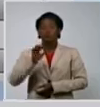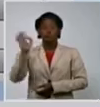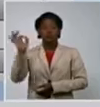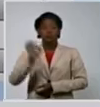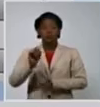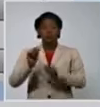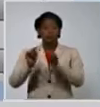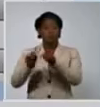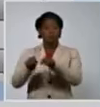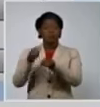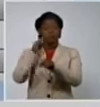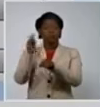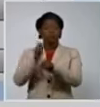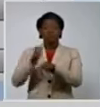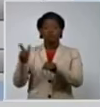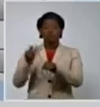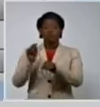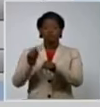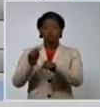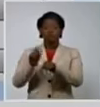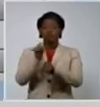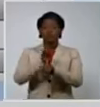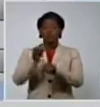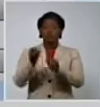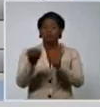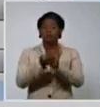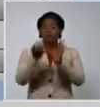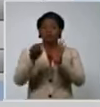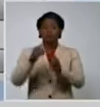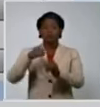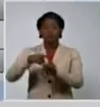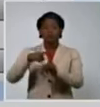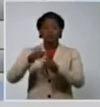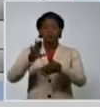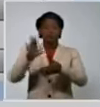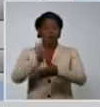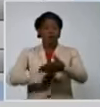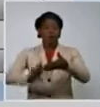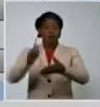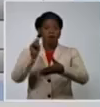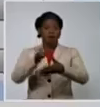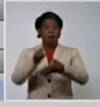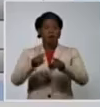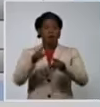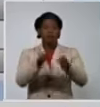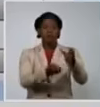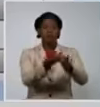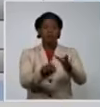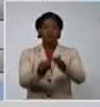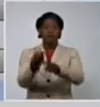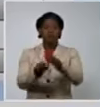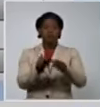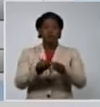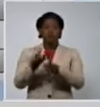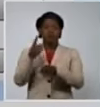44,9% de los casos, de todos los casos que se reportan en el mundo.